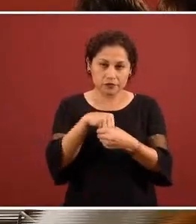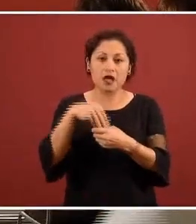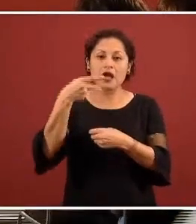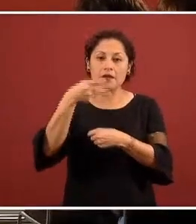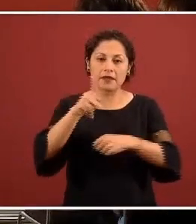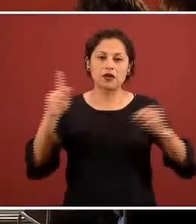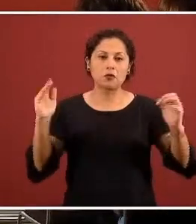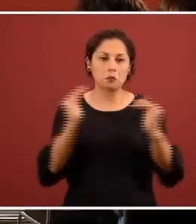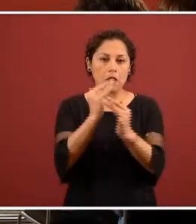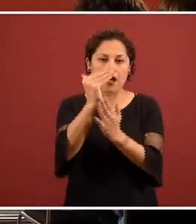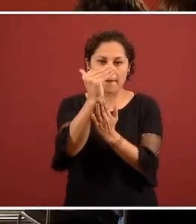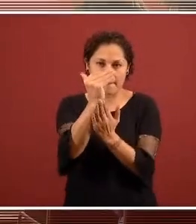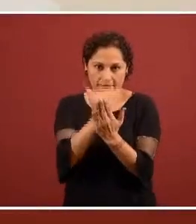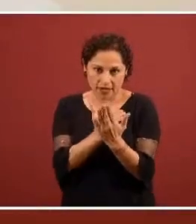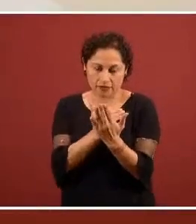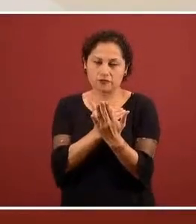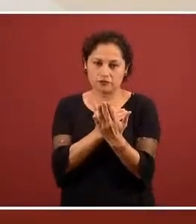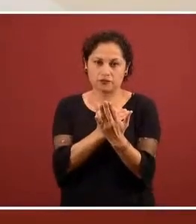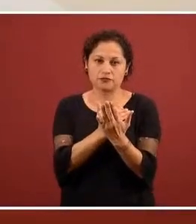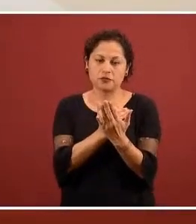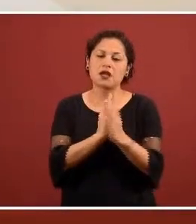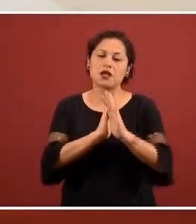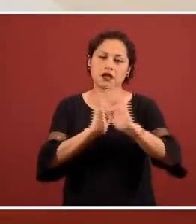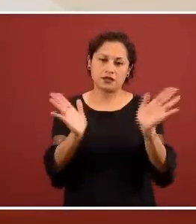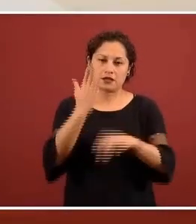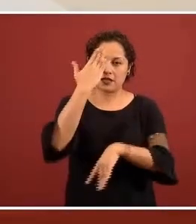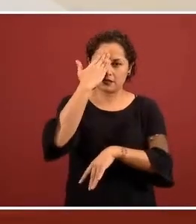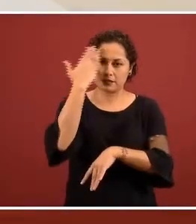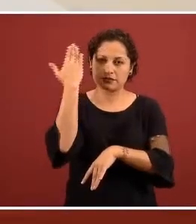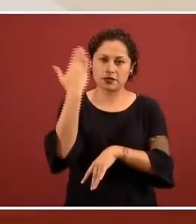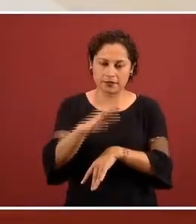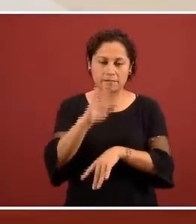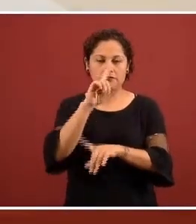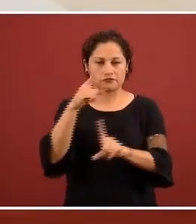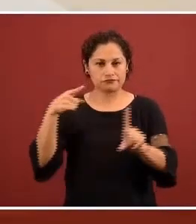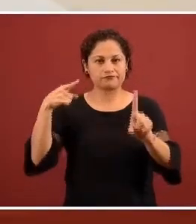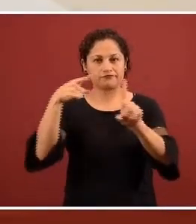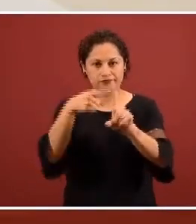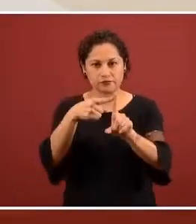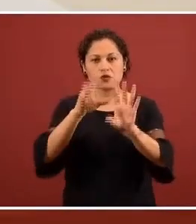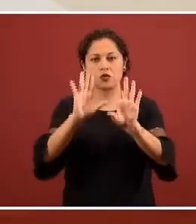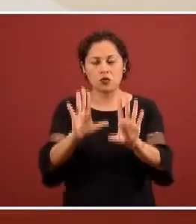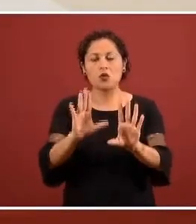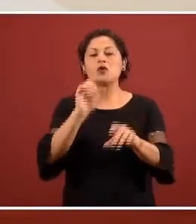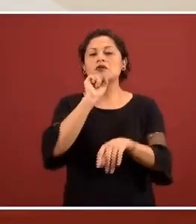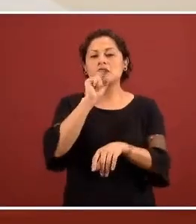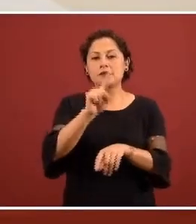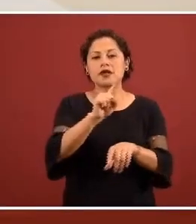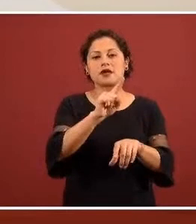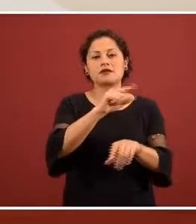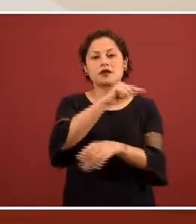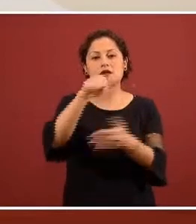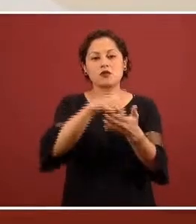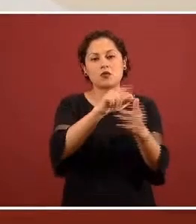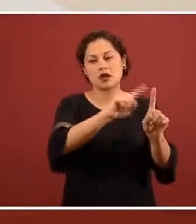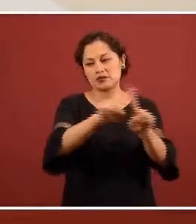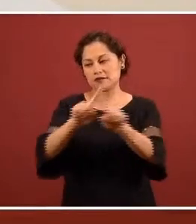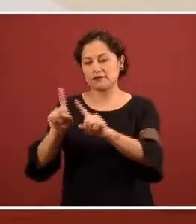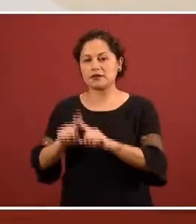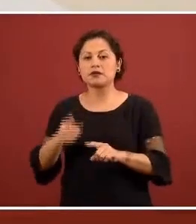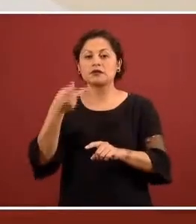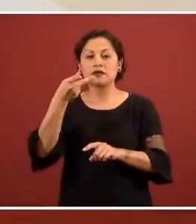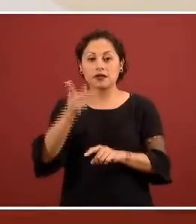reducida, por distintas razones y en distintos tipos de espacio, requieren un cuidado especial